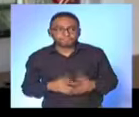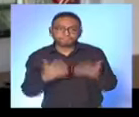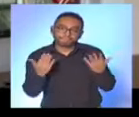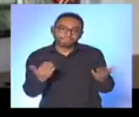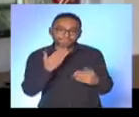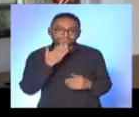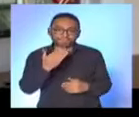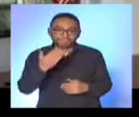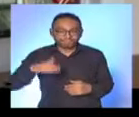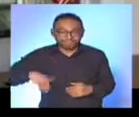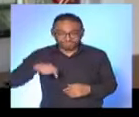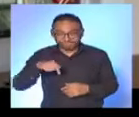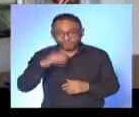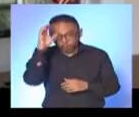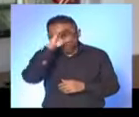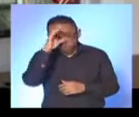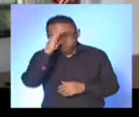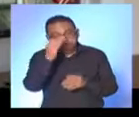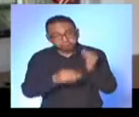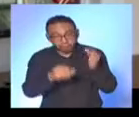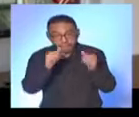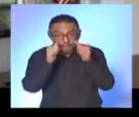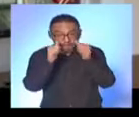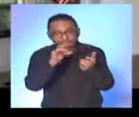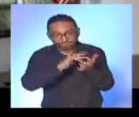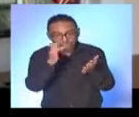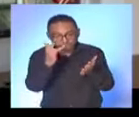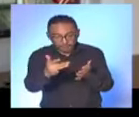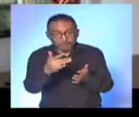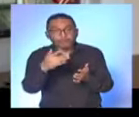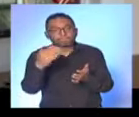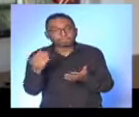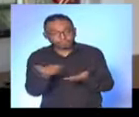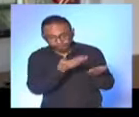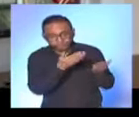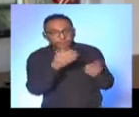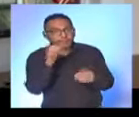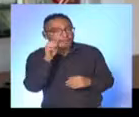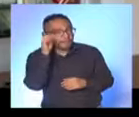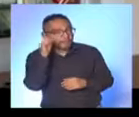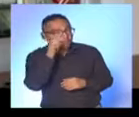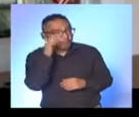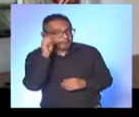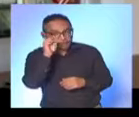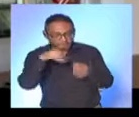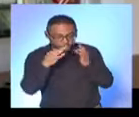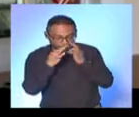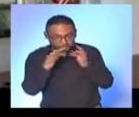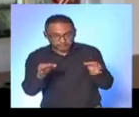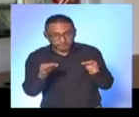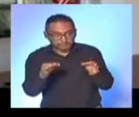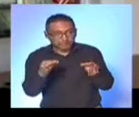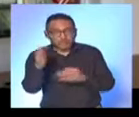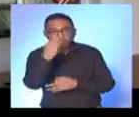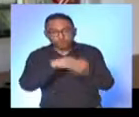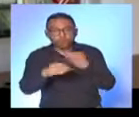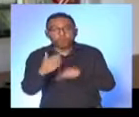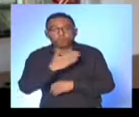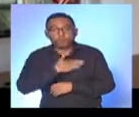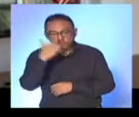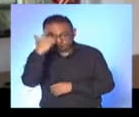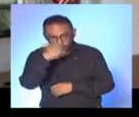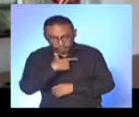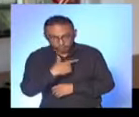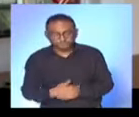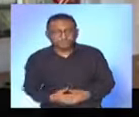Bien, es todo en la cultura. Agradezco su atención y regresamos con Erich Serpa al estudio de SM Noticias. Para todos, muy buenas